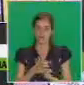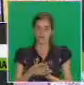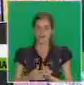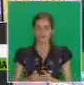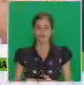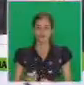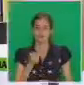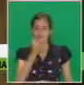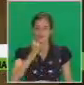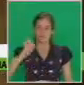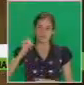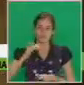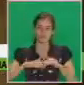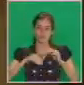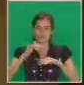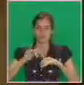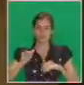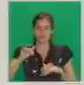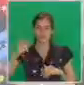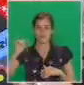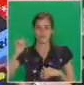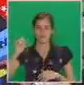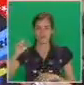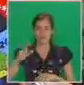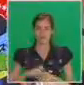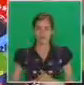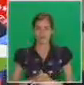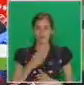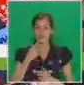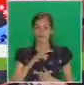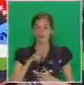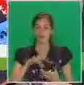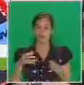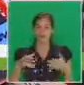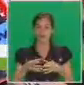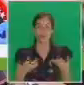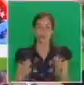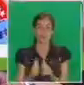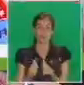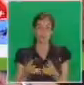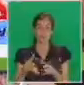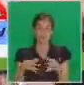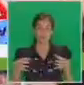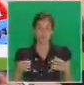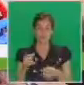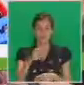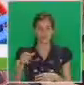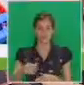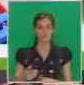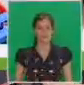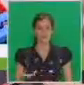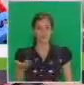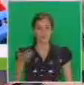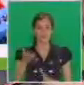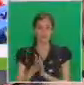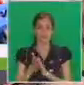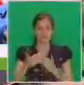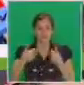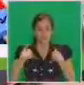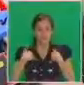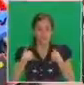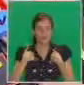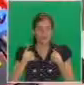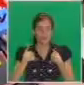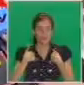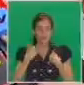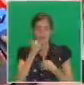por parte de la constructora Eiffel. Estamos reunidos con un grupo importante de afectados, de estafados por